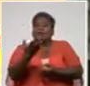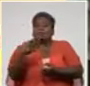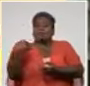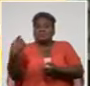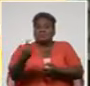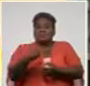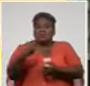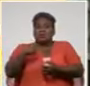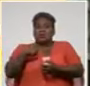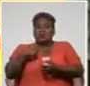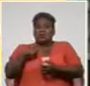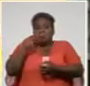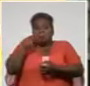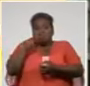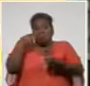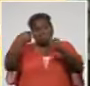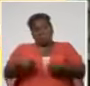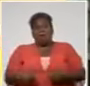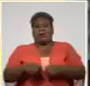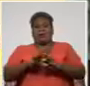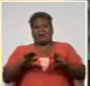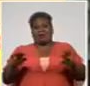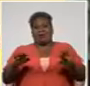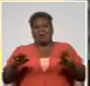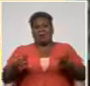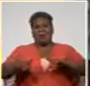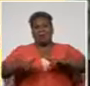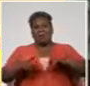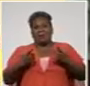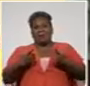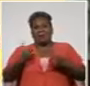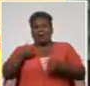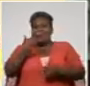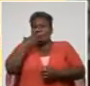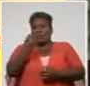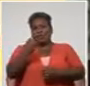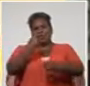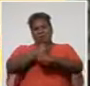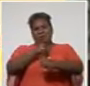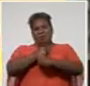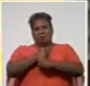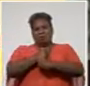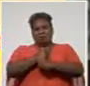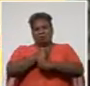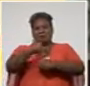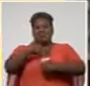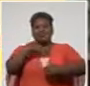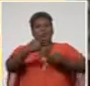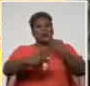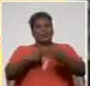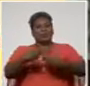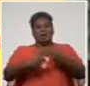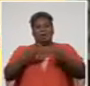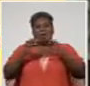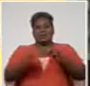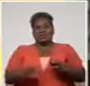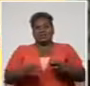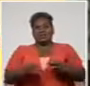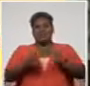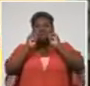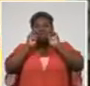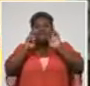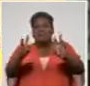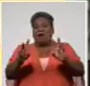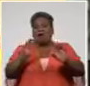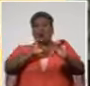como es un deber que tengo que cumplir, a mí me gusta mi trabajo y yo lo hago así como que son vidas humanas, o sea, es